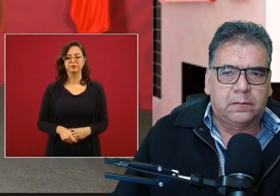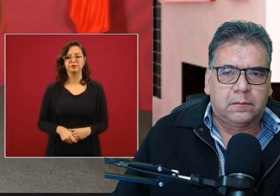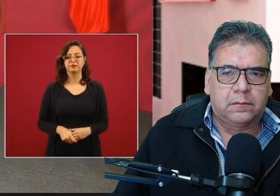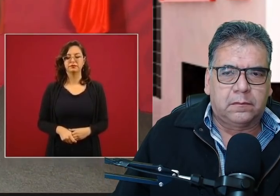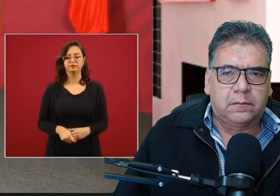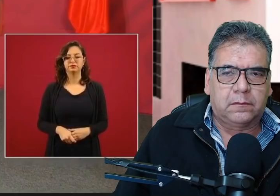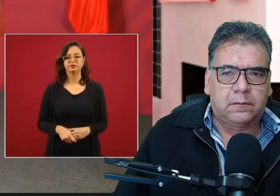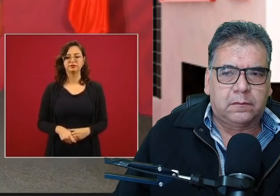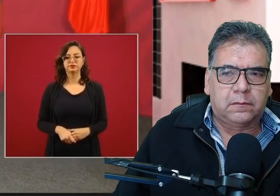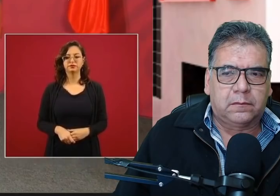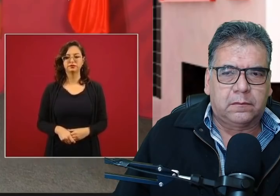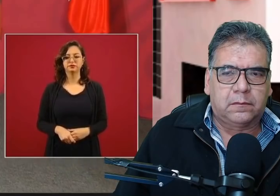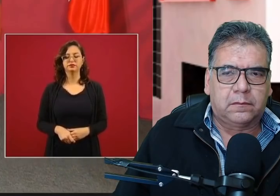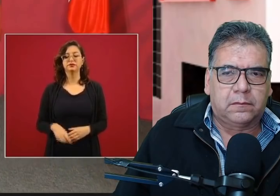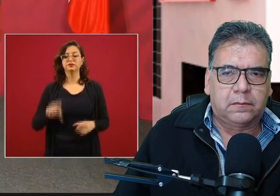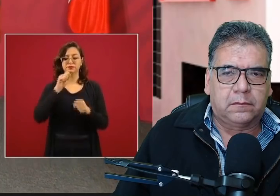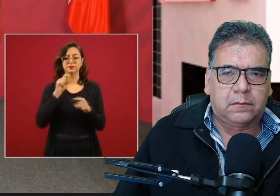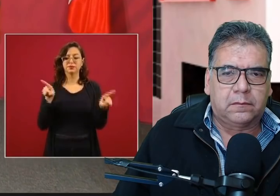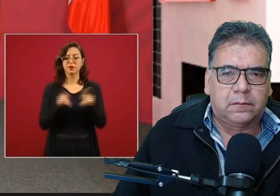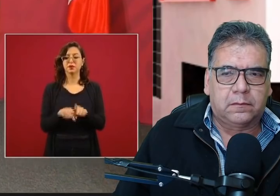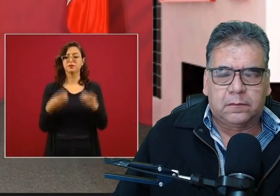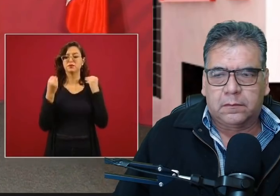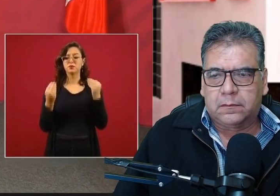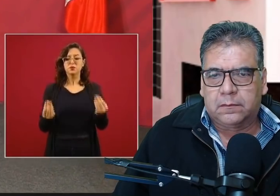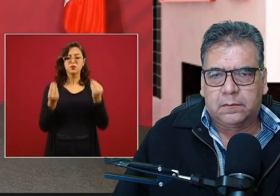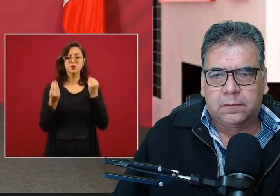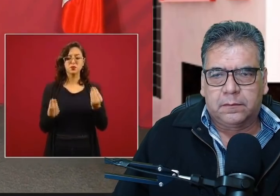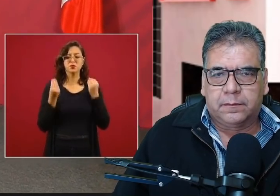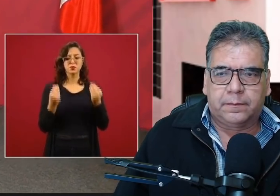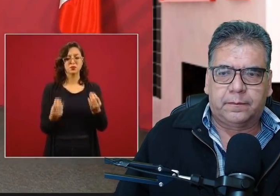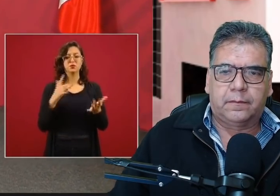Agradecerle también mucho, mucho a